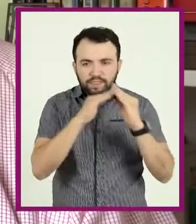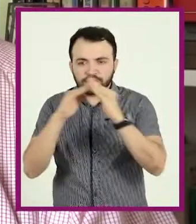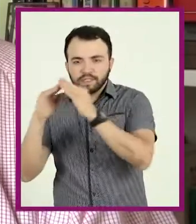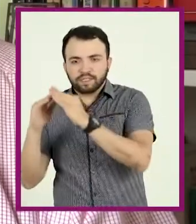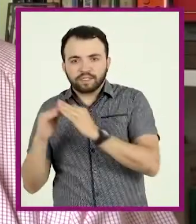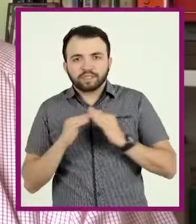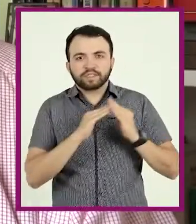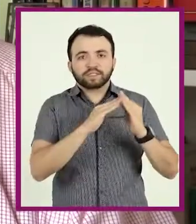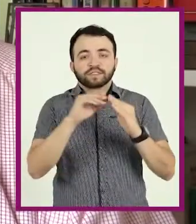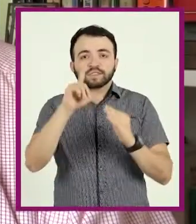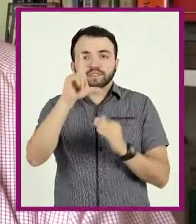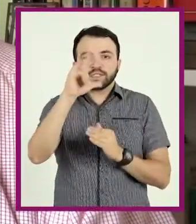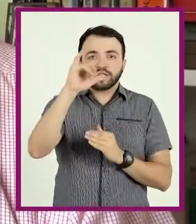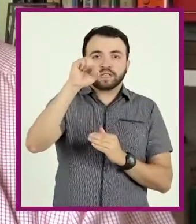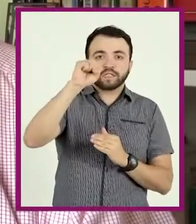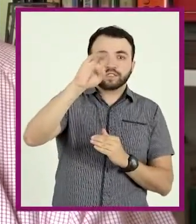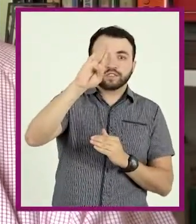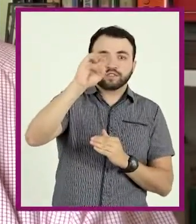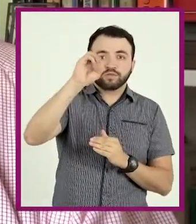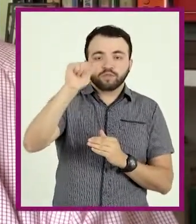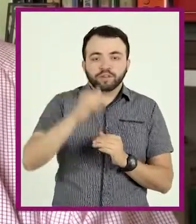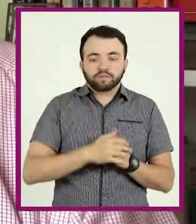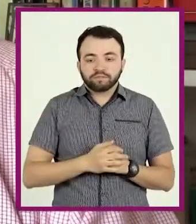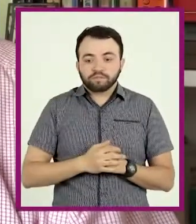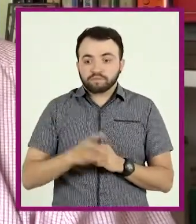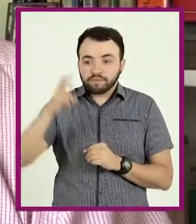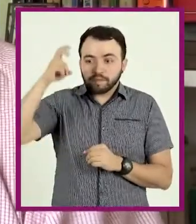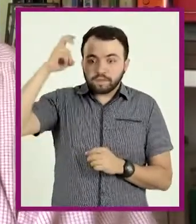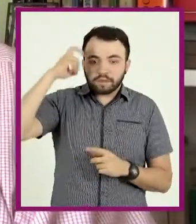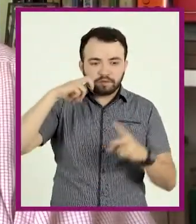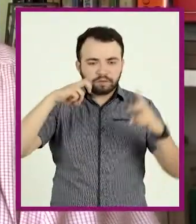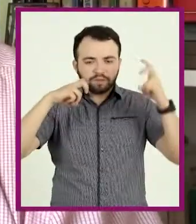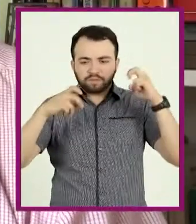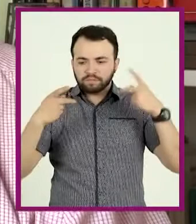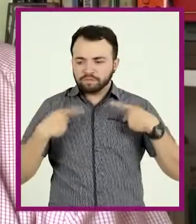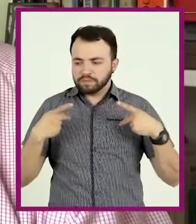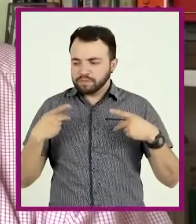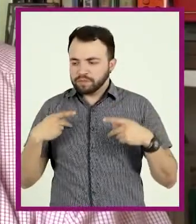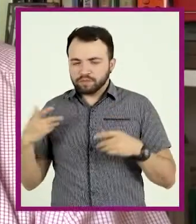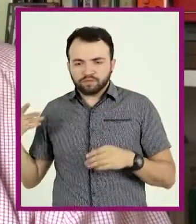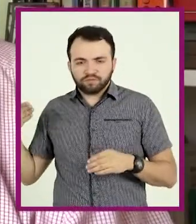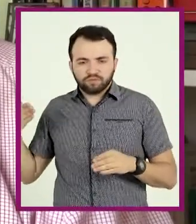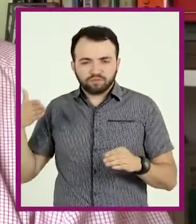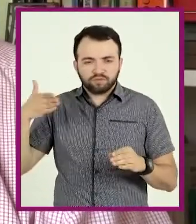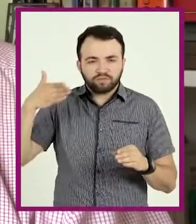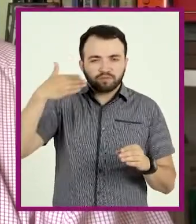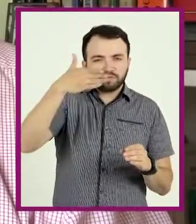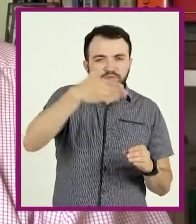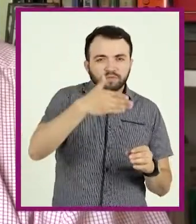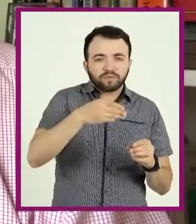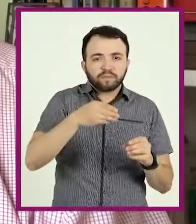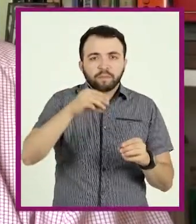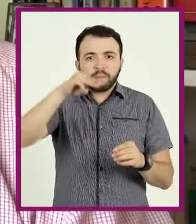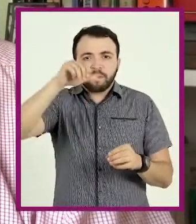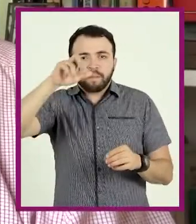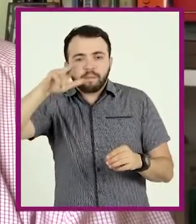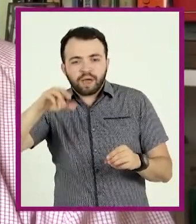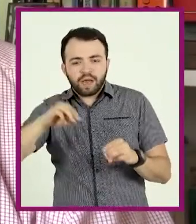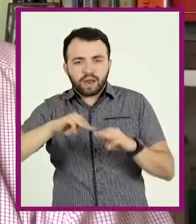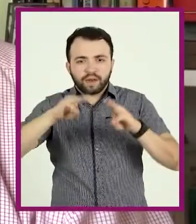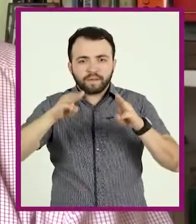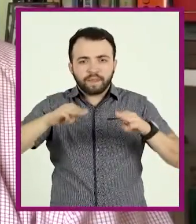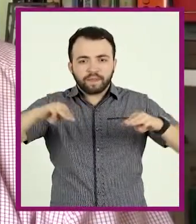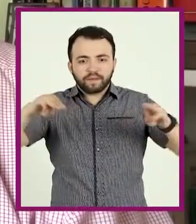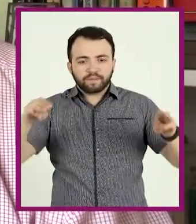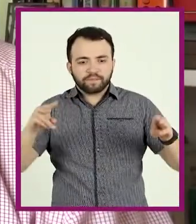que constituye Lisboa. Para el viajero que llega del mar, Lisboa, desde la lejanía,